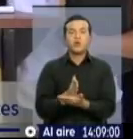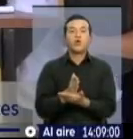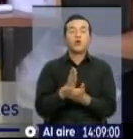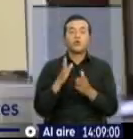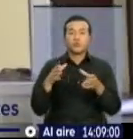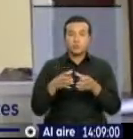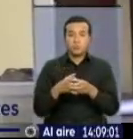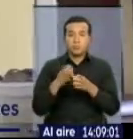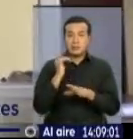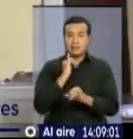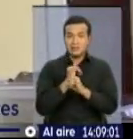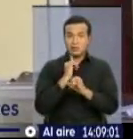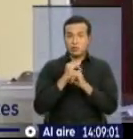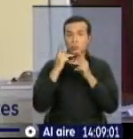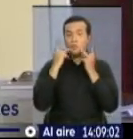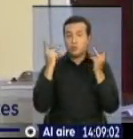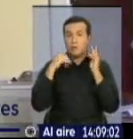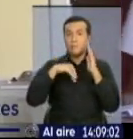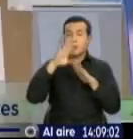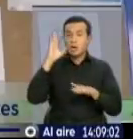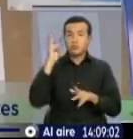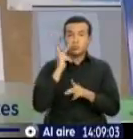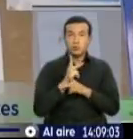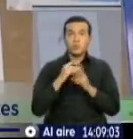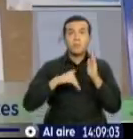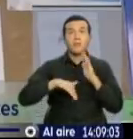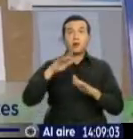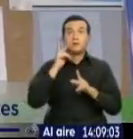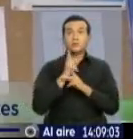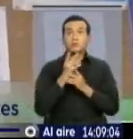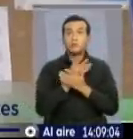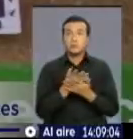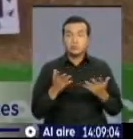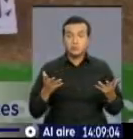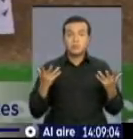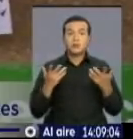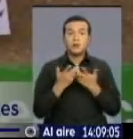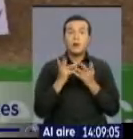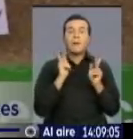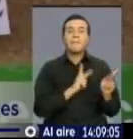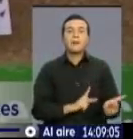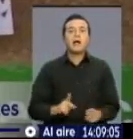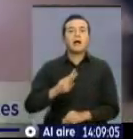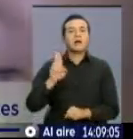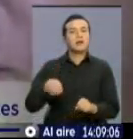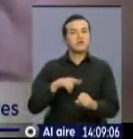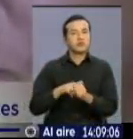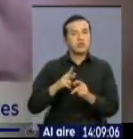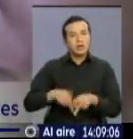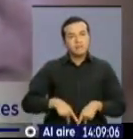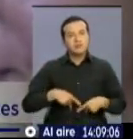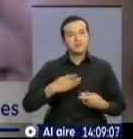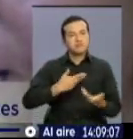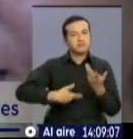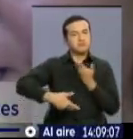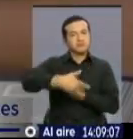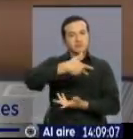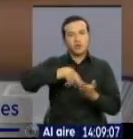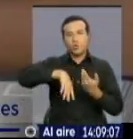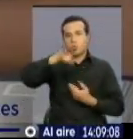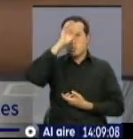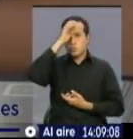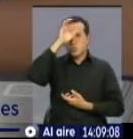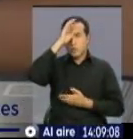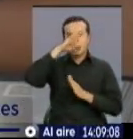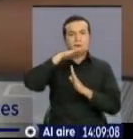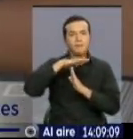Estado, mediante la campaña Más Unidos, Más Protegidos, que es parte del Plan Nacional de Convivencia Armónica y Cultura de Paz,